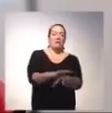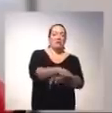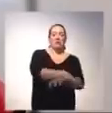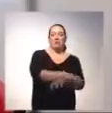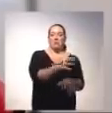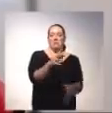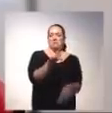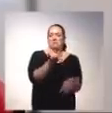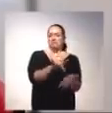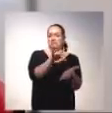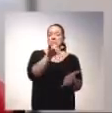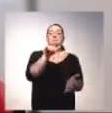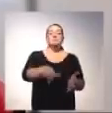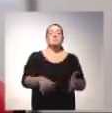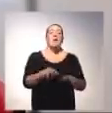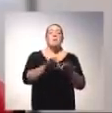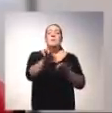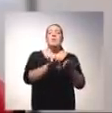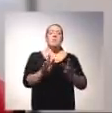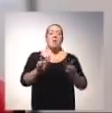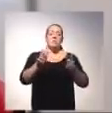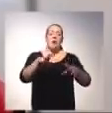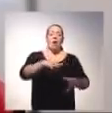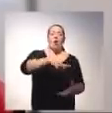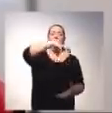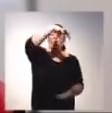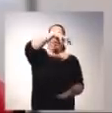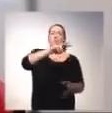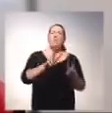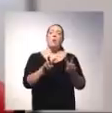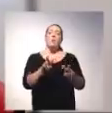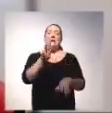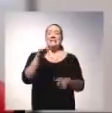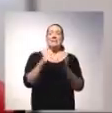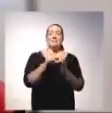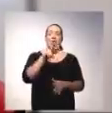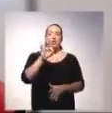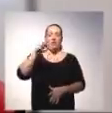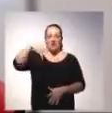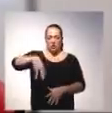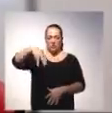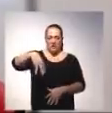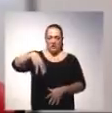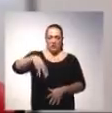volcánicos. Se ha hecho una nueva medida de altura de columna y da un valor de 3.200